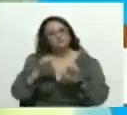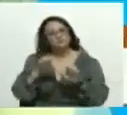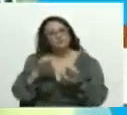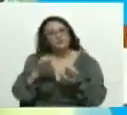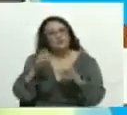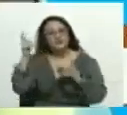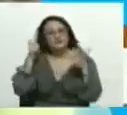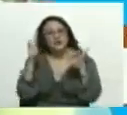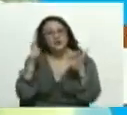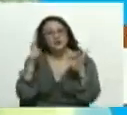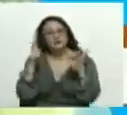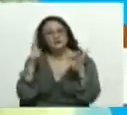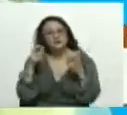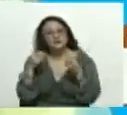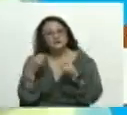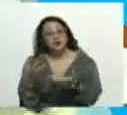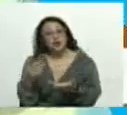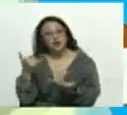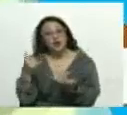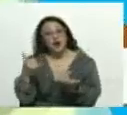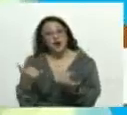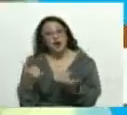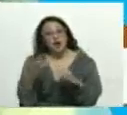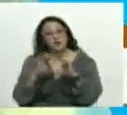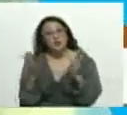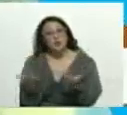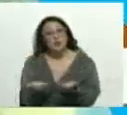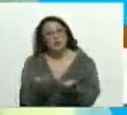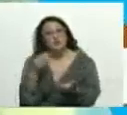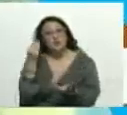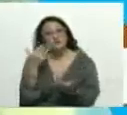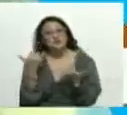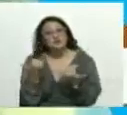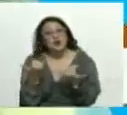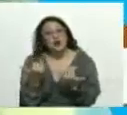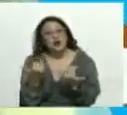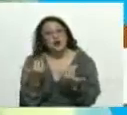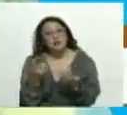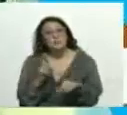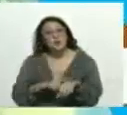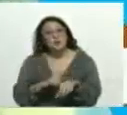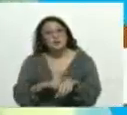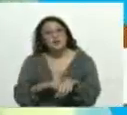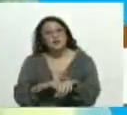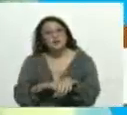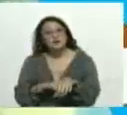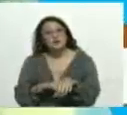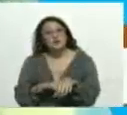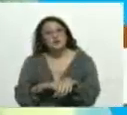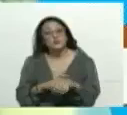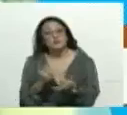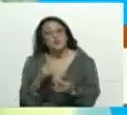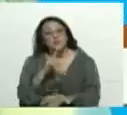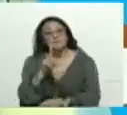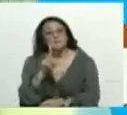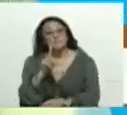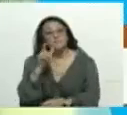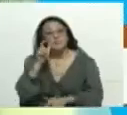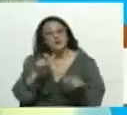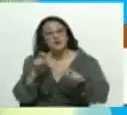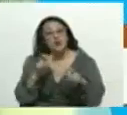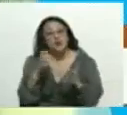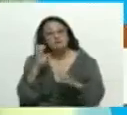comandante Chávez dejó en este mundo creo que ya llegó el momento de verlo Más allá del proyecto y de la persona llegó el momento